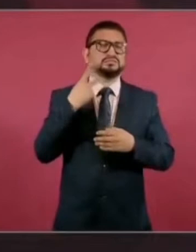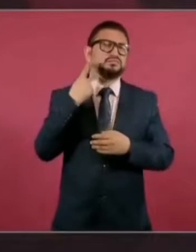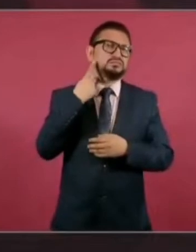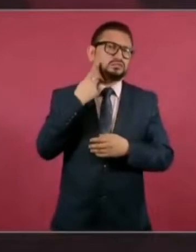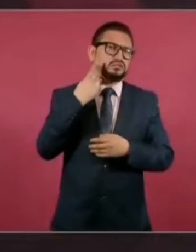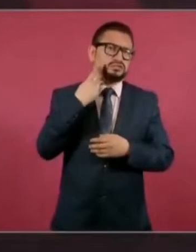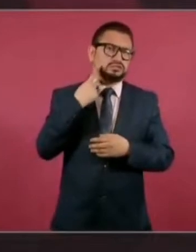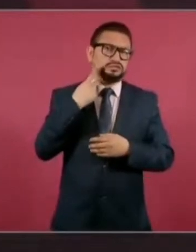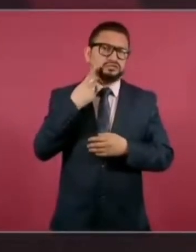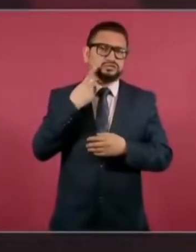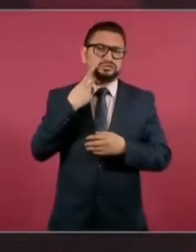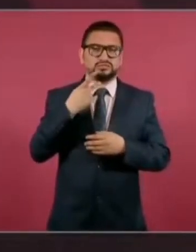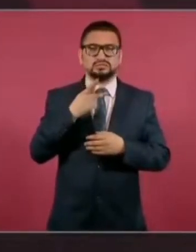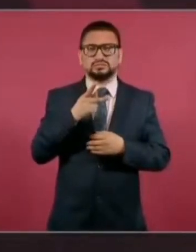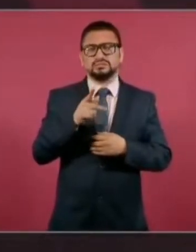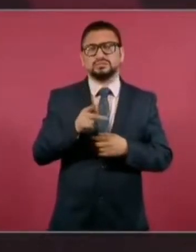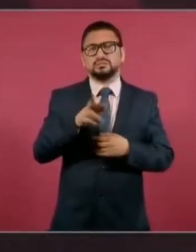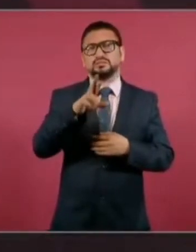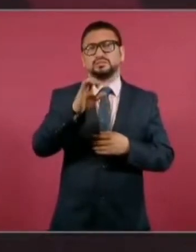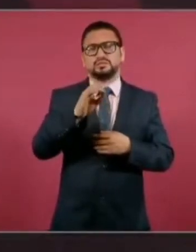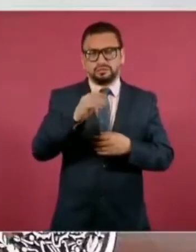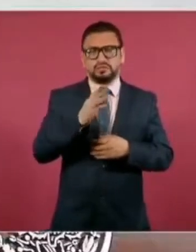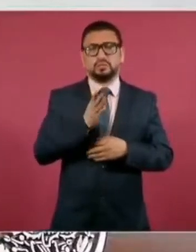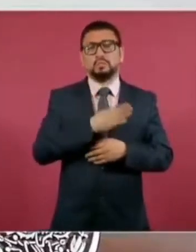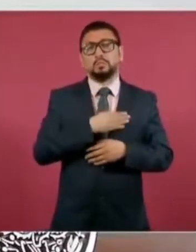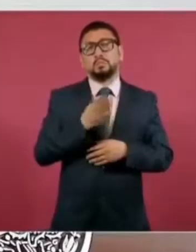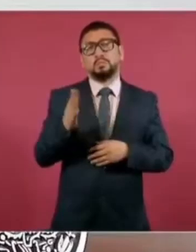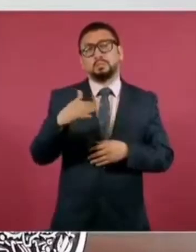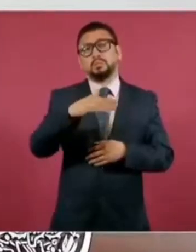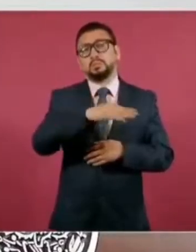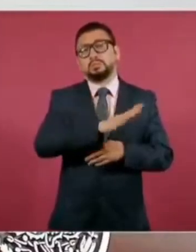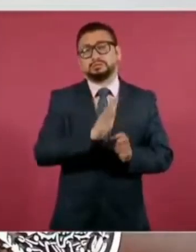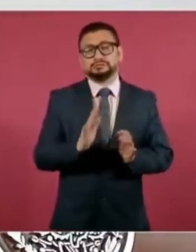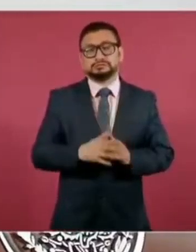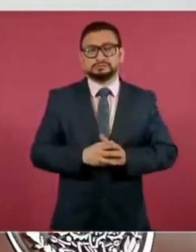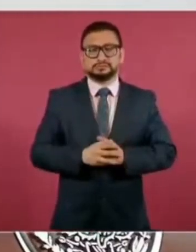políticos progres, buena ondita,